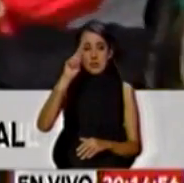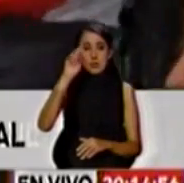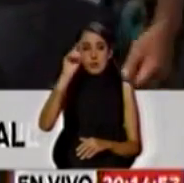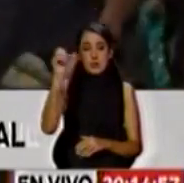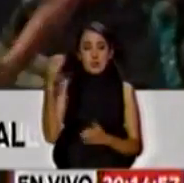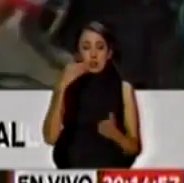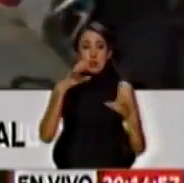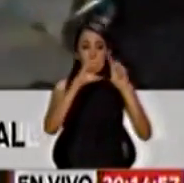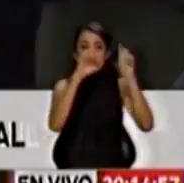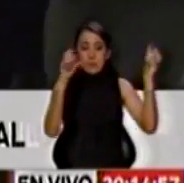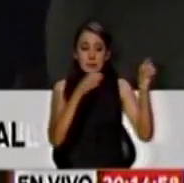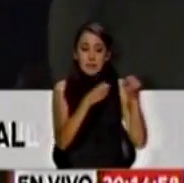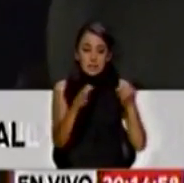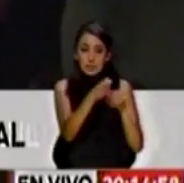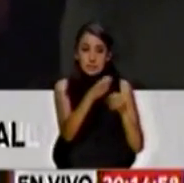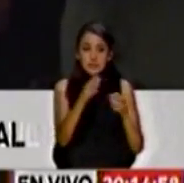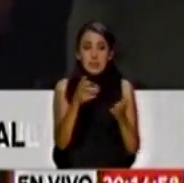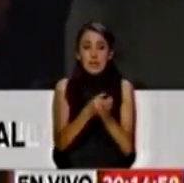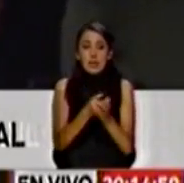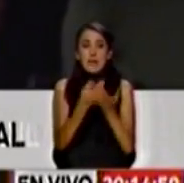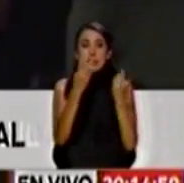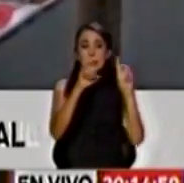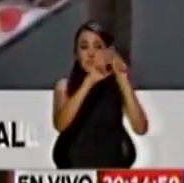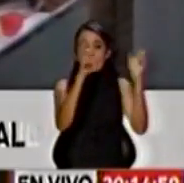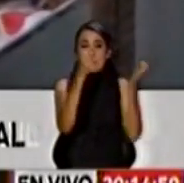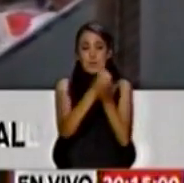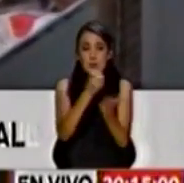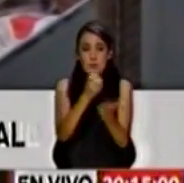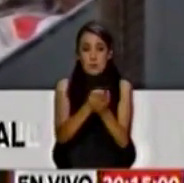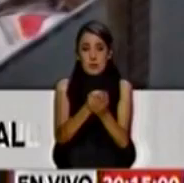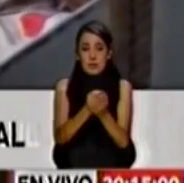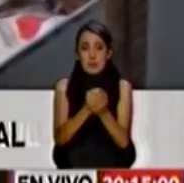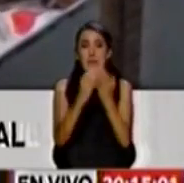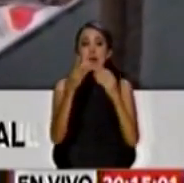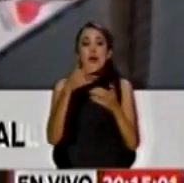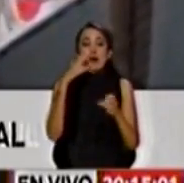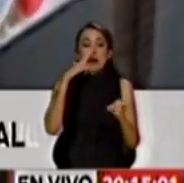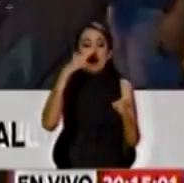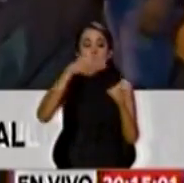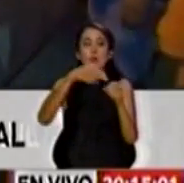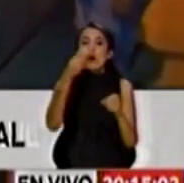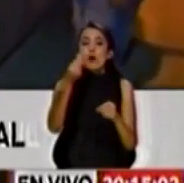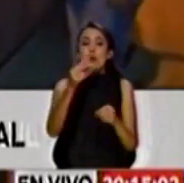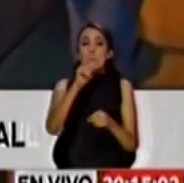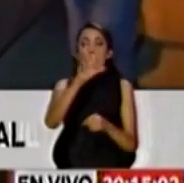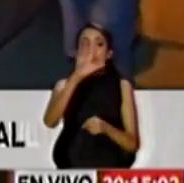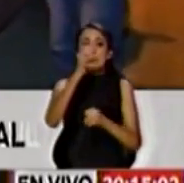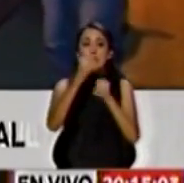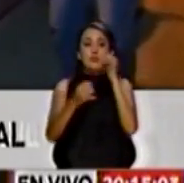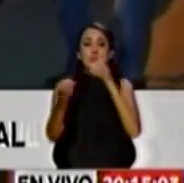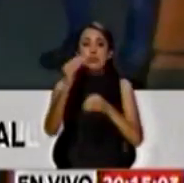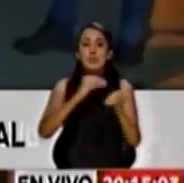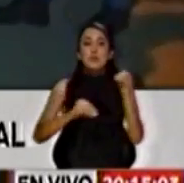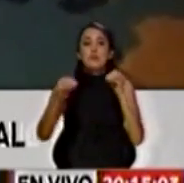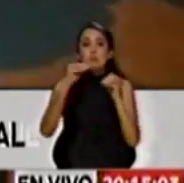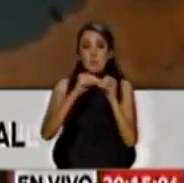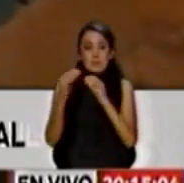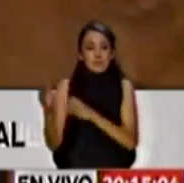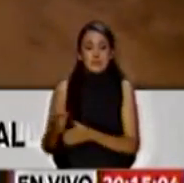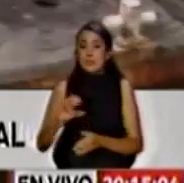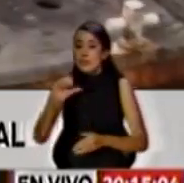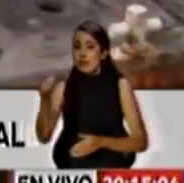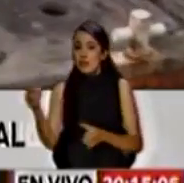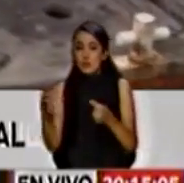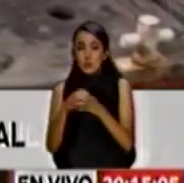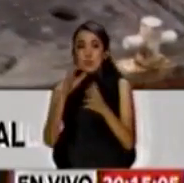camaronero industriales se incrementará en 25 centavos de dólar sobre el precio terminar sin iva' en cuanto a otras pesquerías el costo se